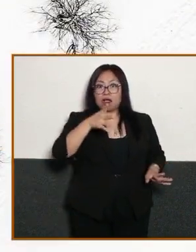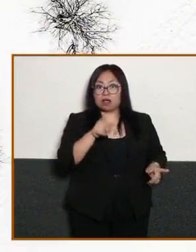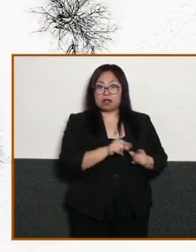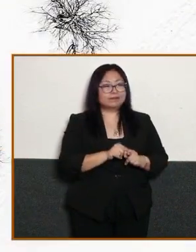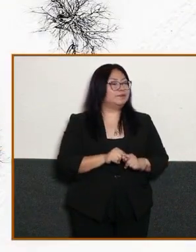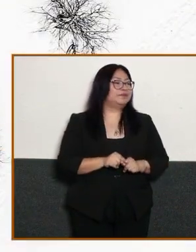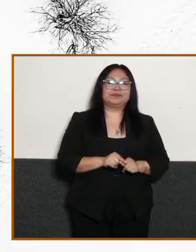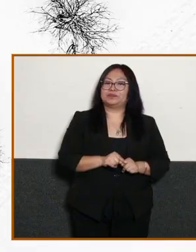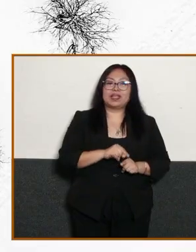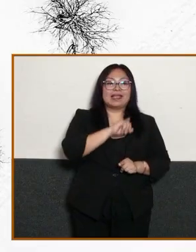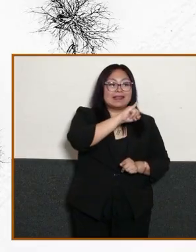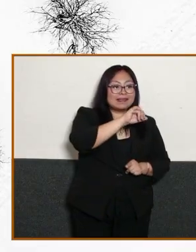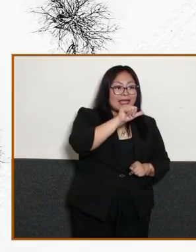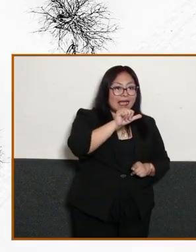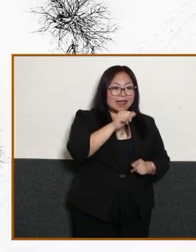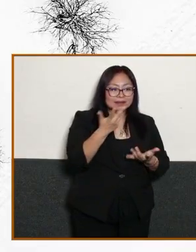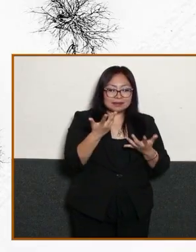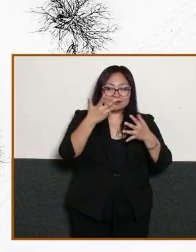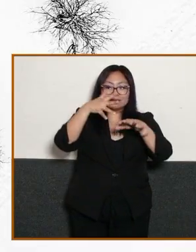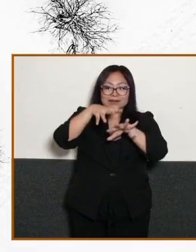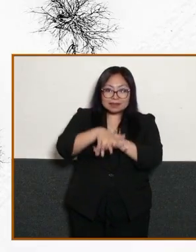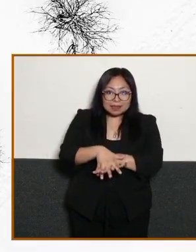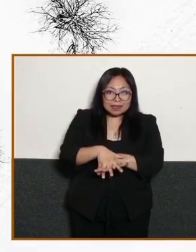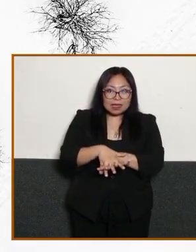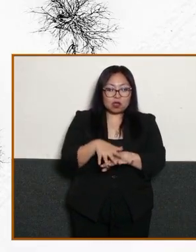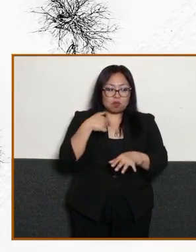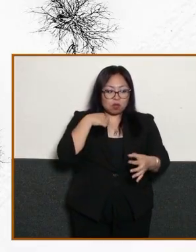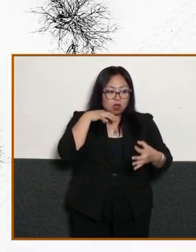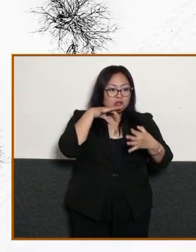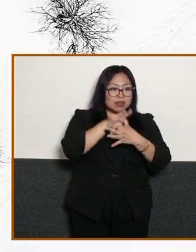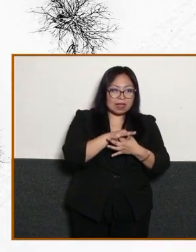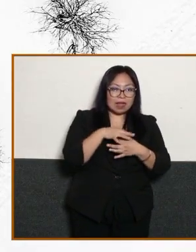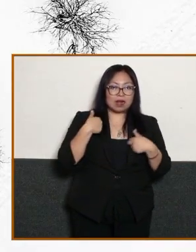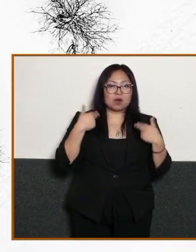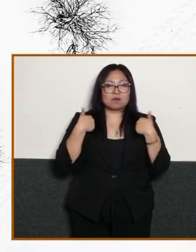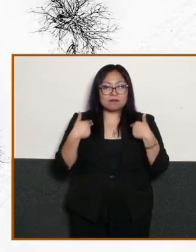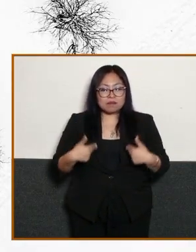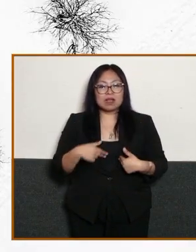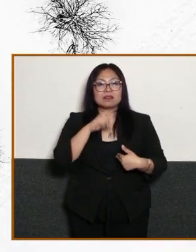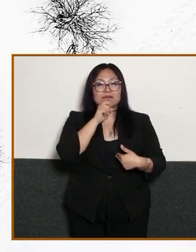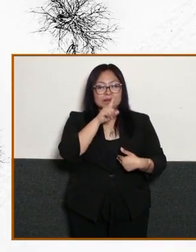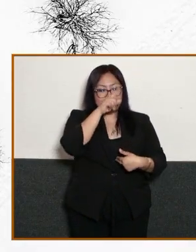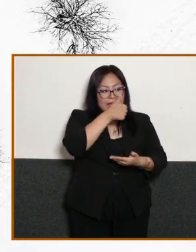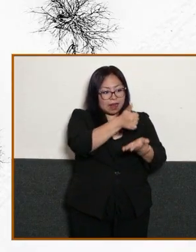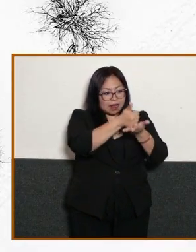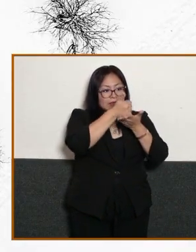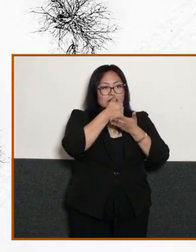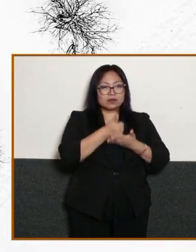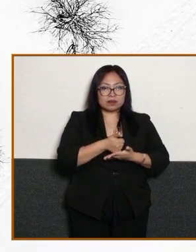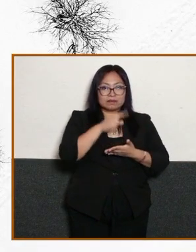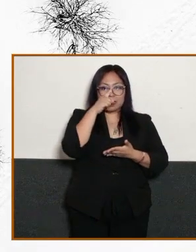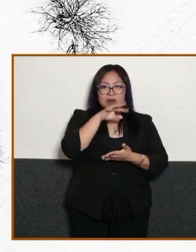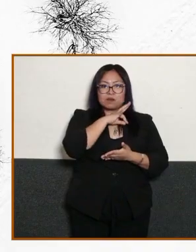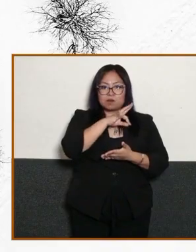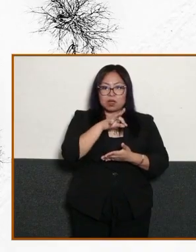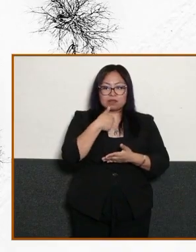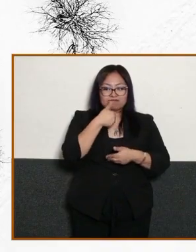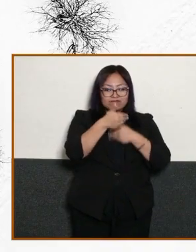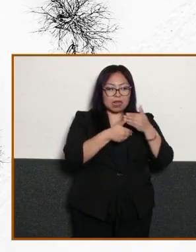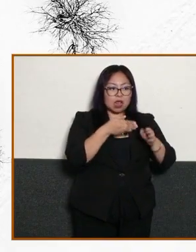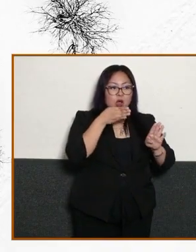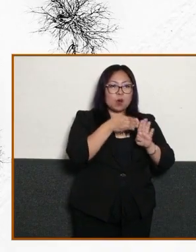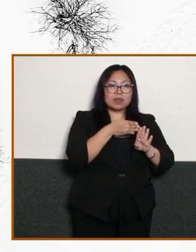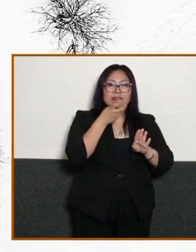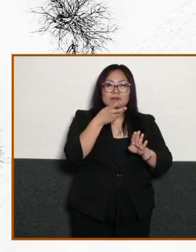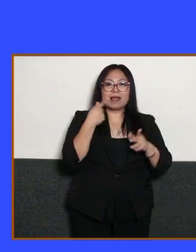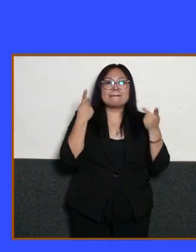es inteligencia híbrida. ¿Cómo nos conectamos con las máquinas para que nos ayuden a lograr lo que queremos lograr